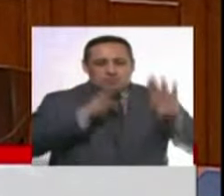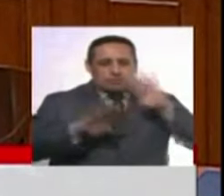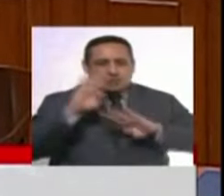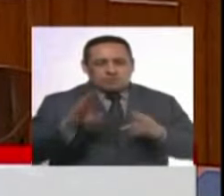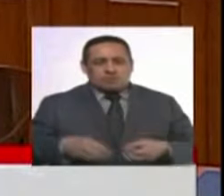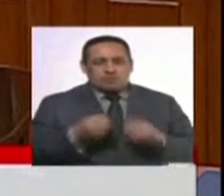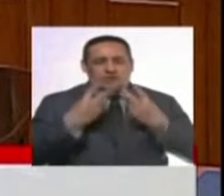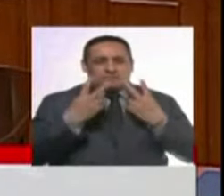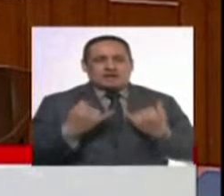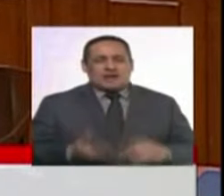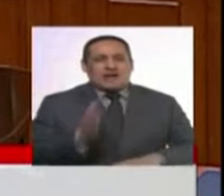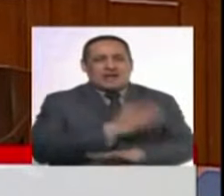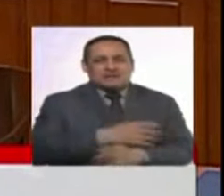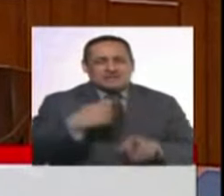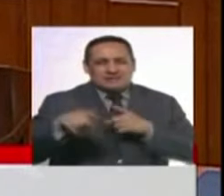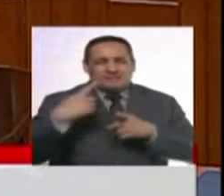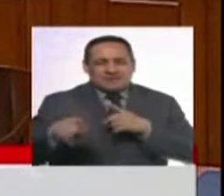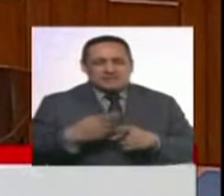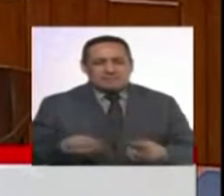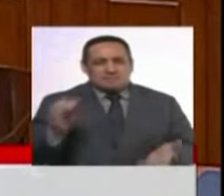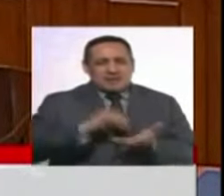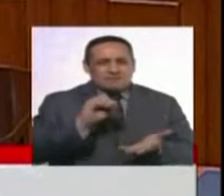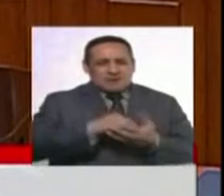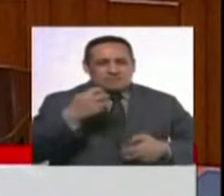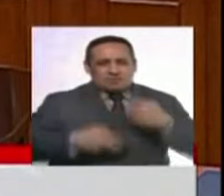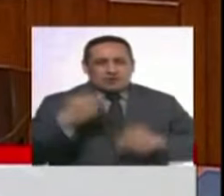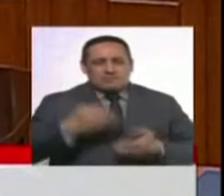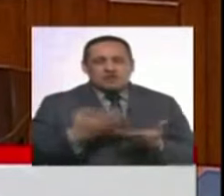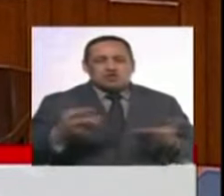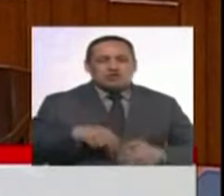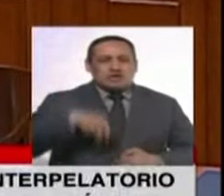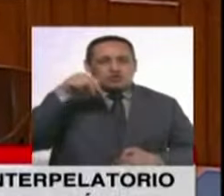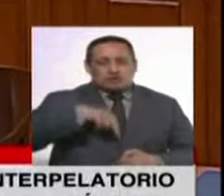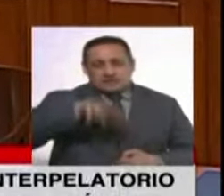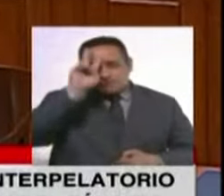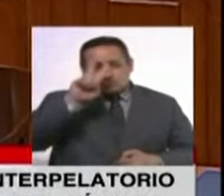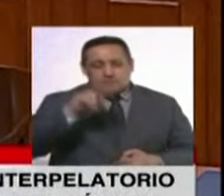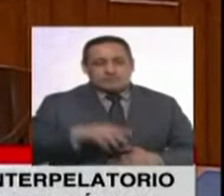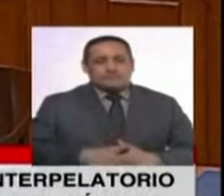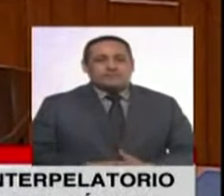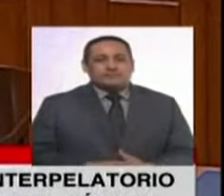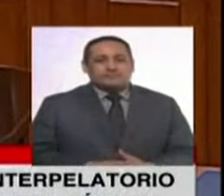por el aumento de caso de extorsión y sicariato en el norte de país